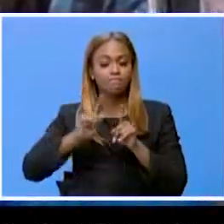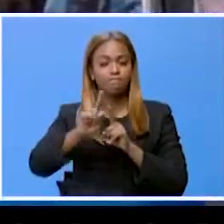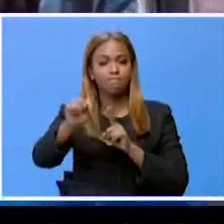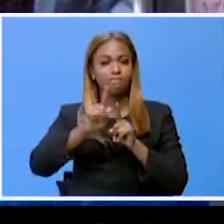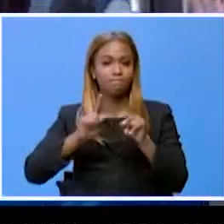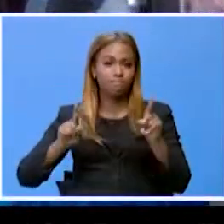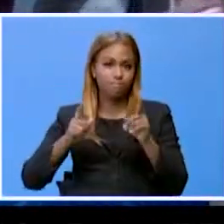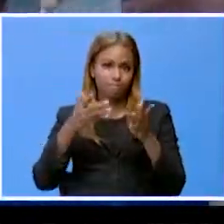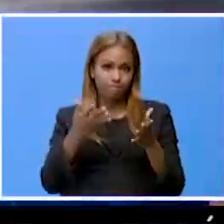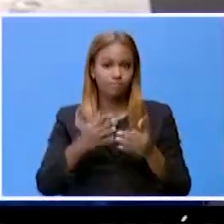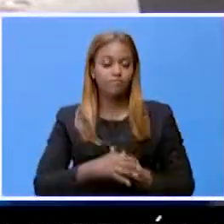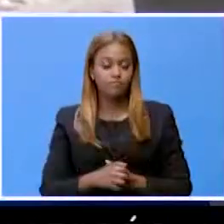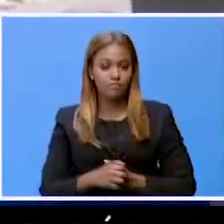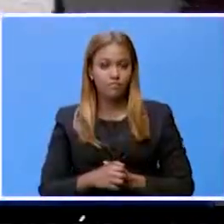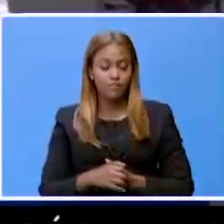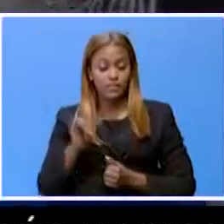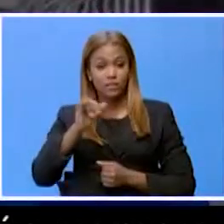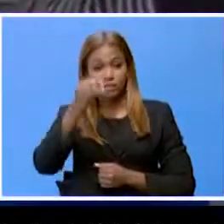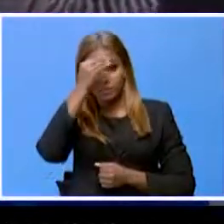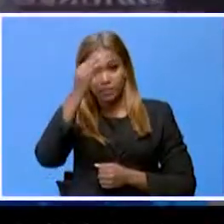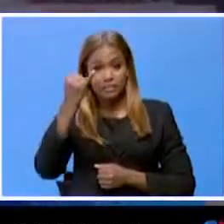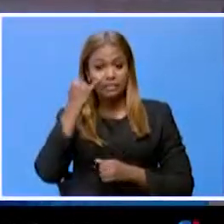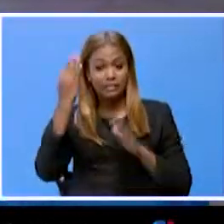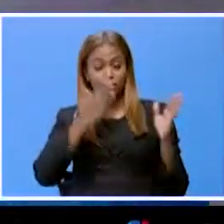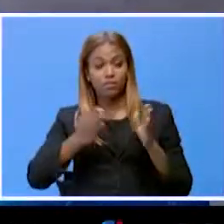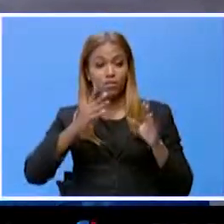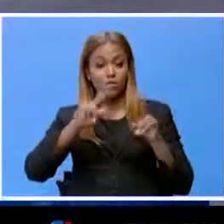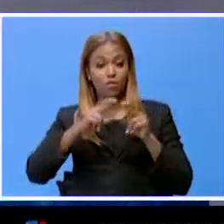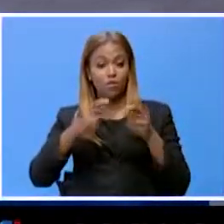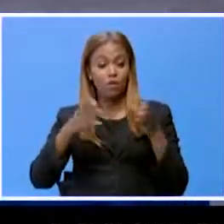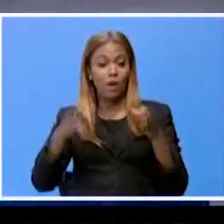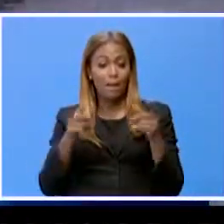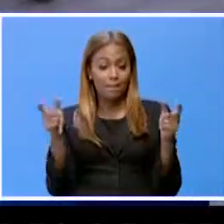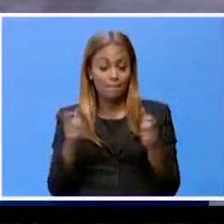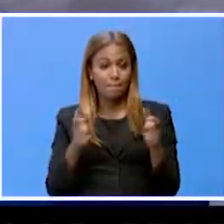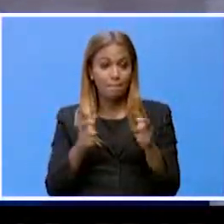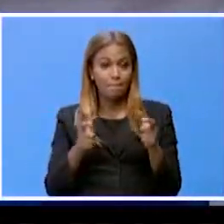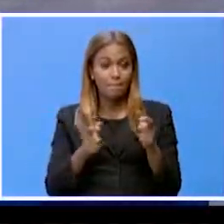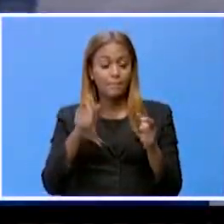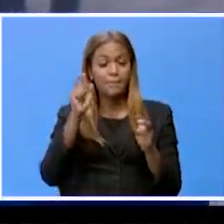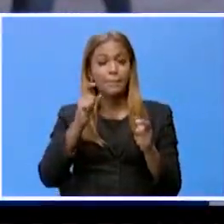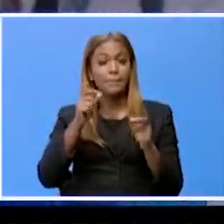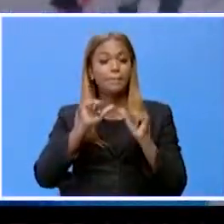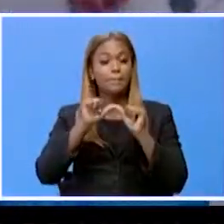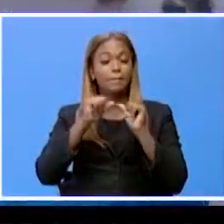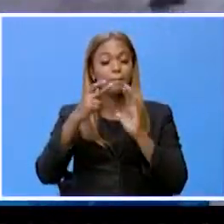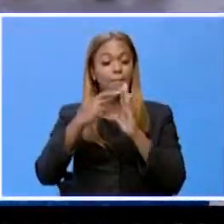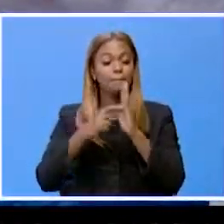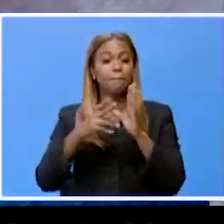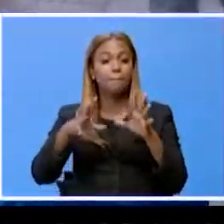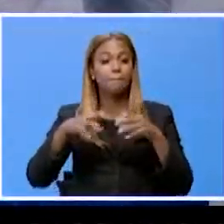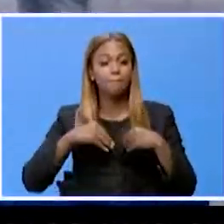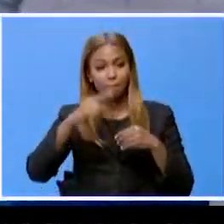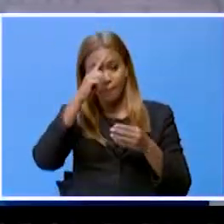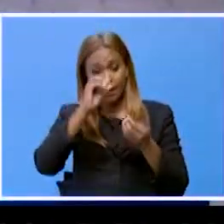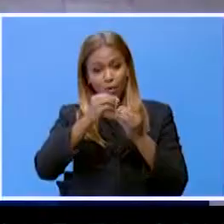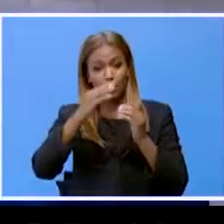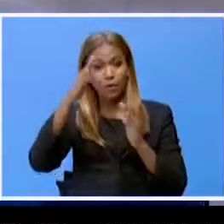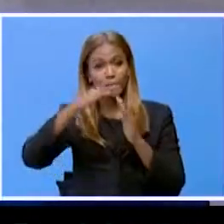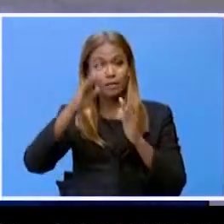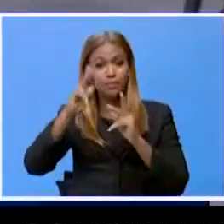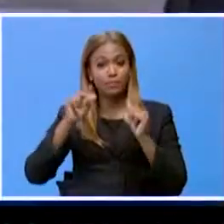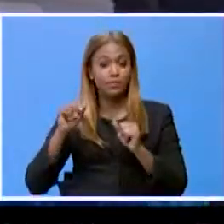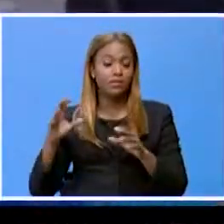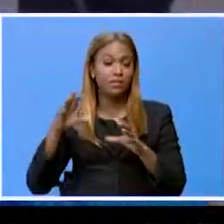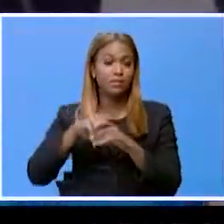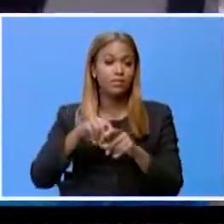aislamiento o cuarentena. Insisten que si se organiza una reunión o evento pequeño, pedir seguir las recomendaciones sobre el número máximo de